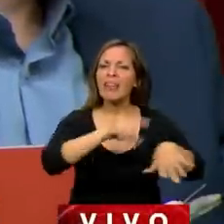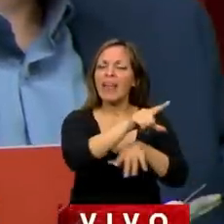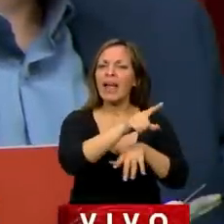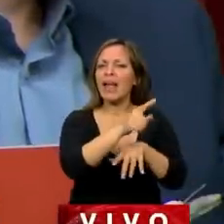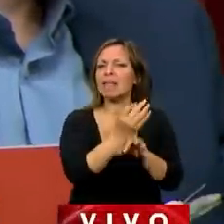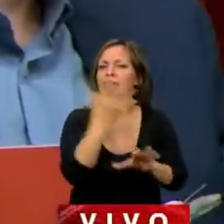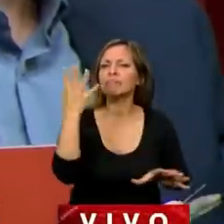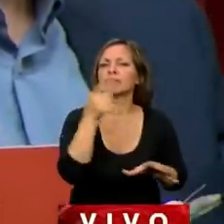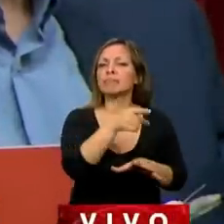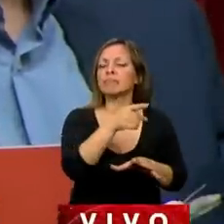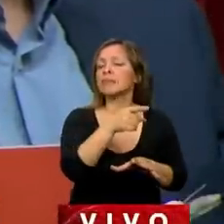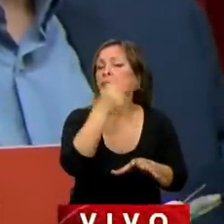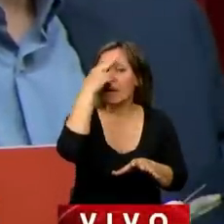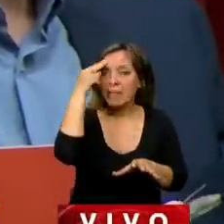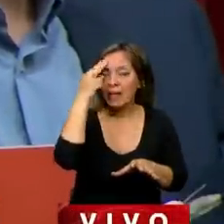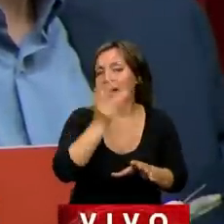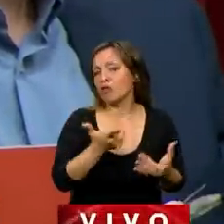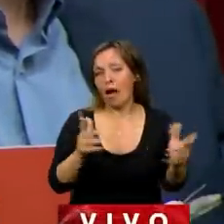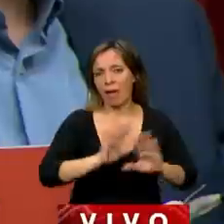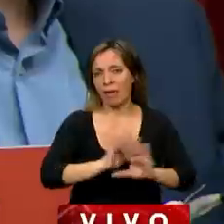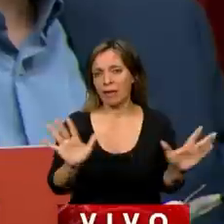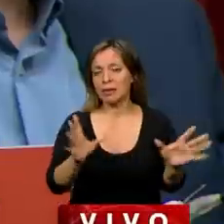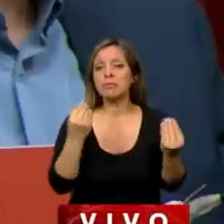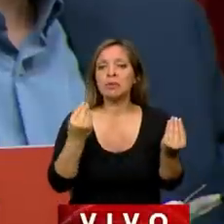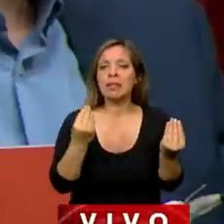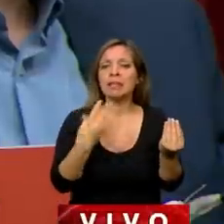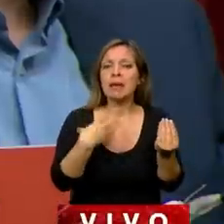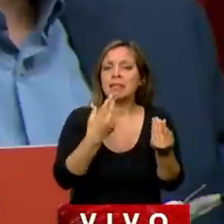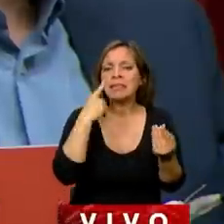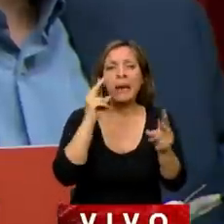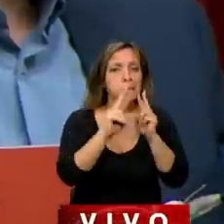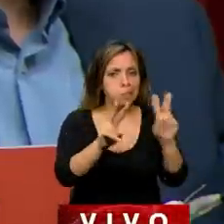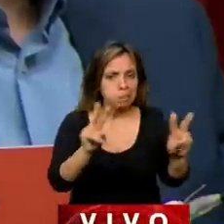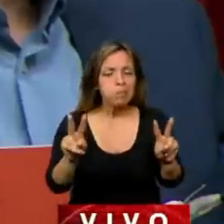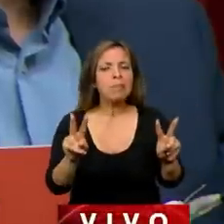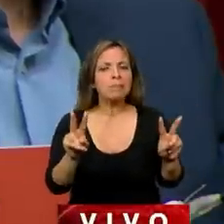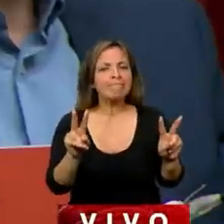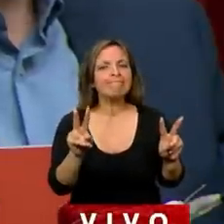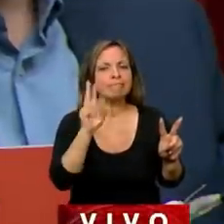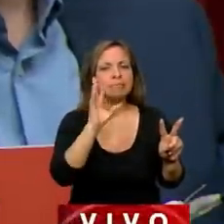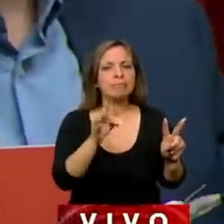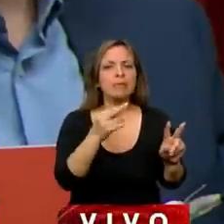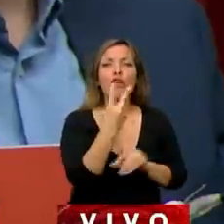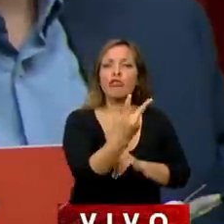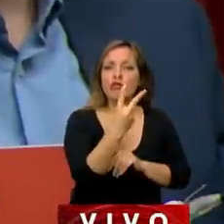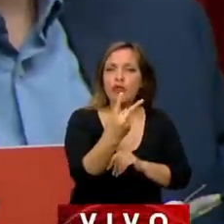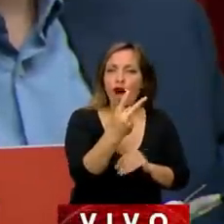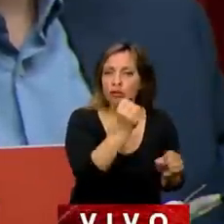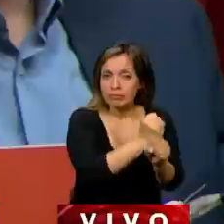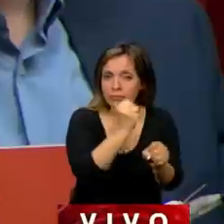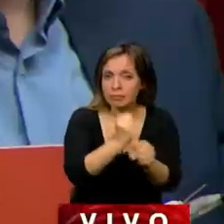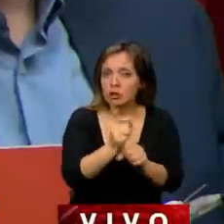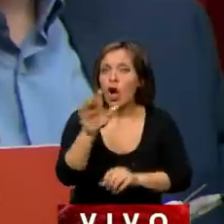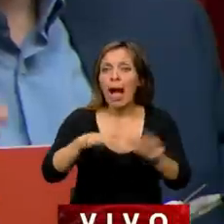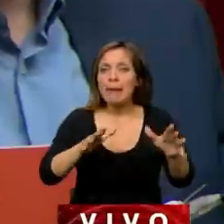en evidencia el pluriempleo para poder llegar a fin de mes. Se ha visto que no solo dos empleos, sino en muchos casos